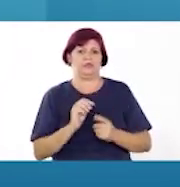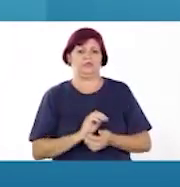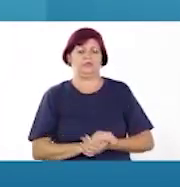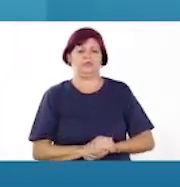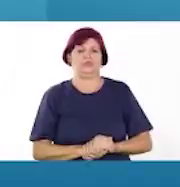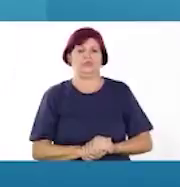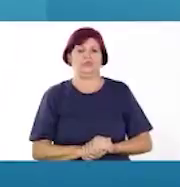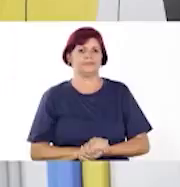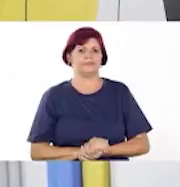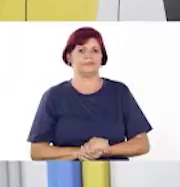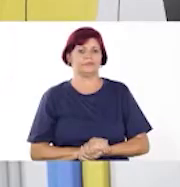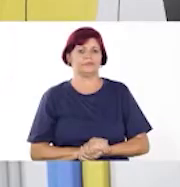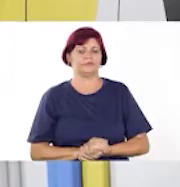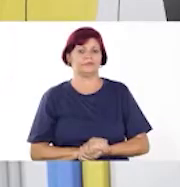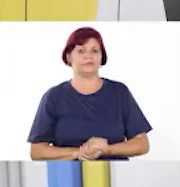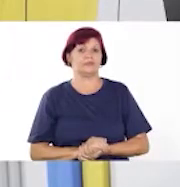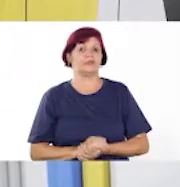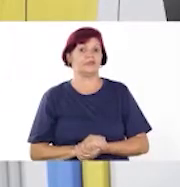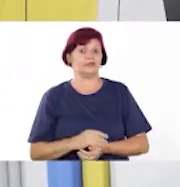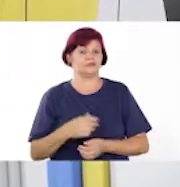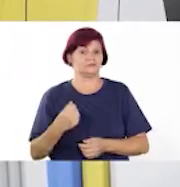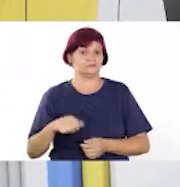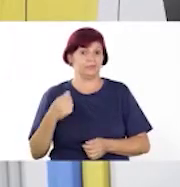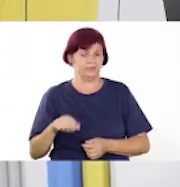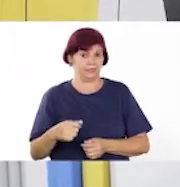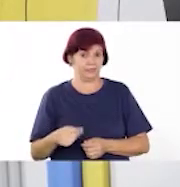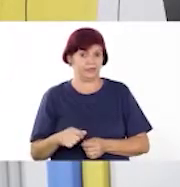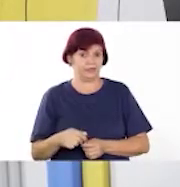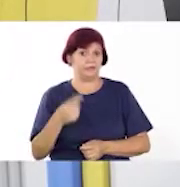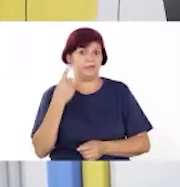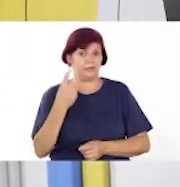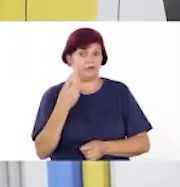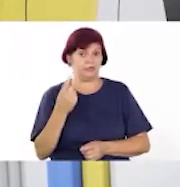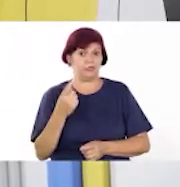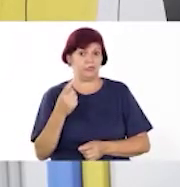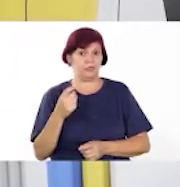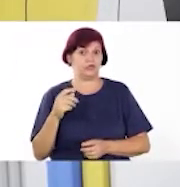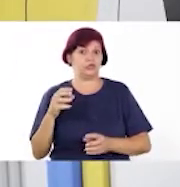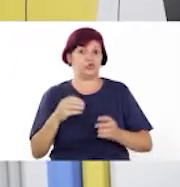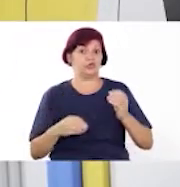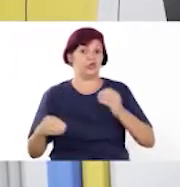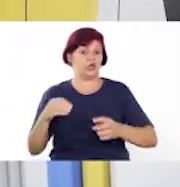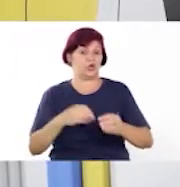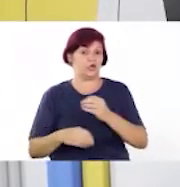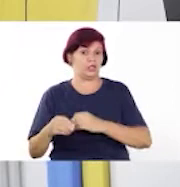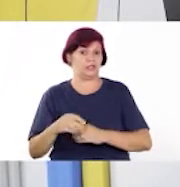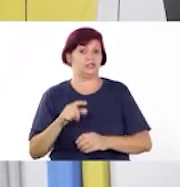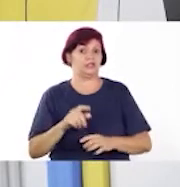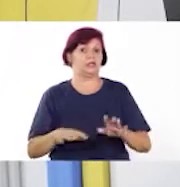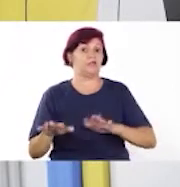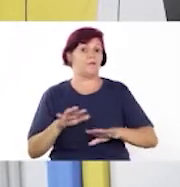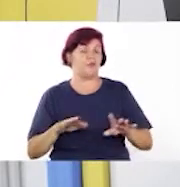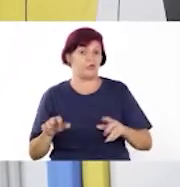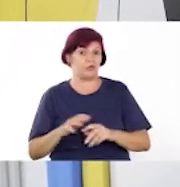texto. Deben partir de un primer momento de reorganización del movimiento. Deben